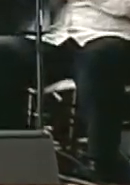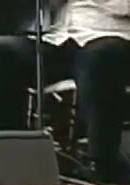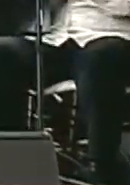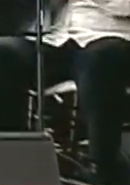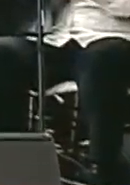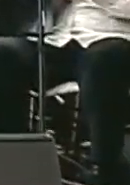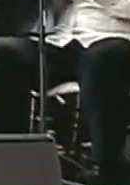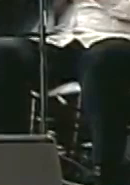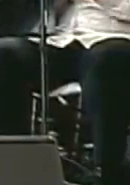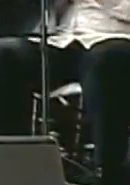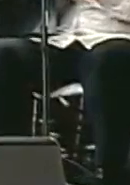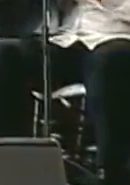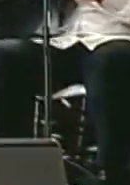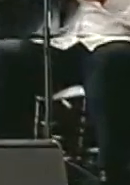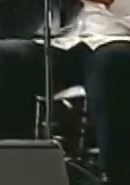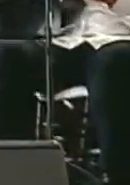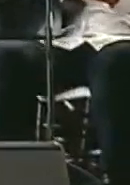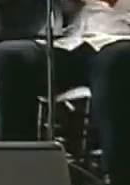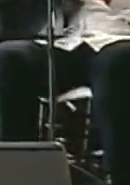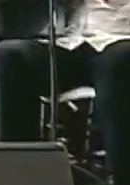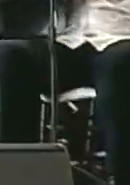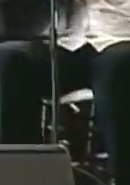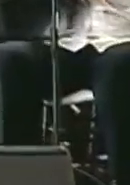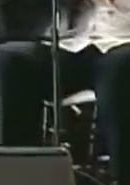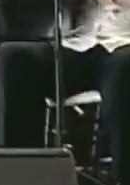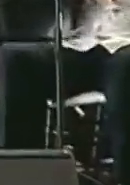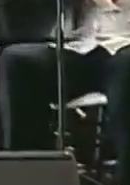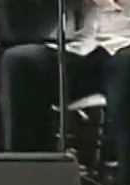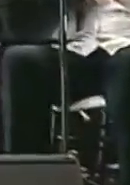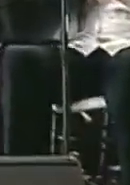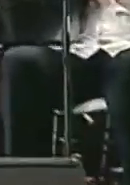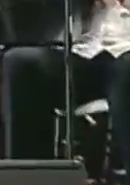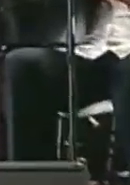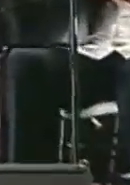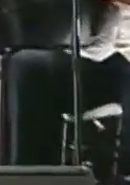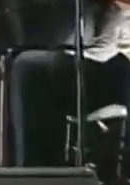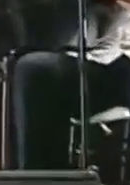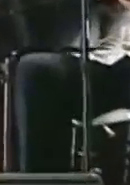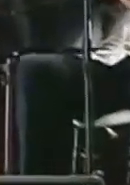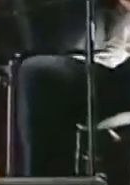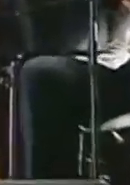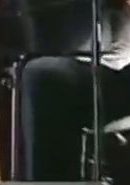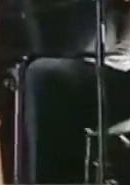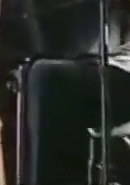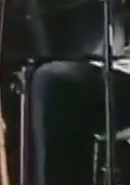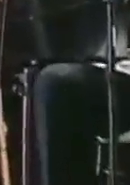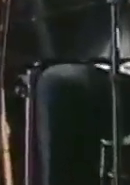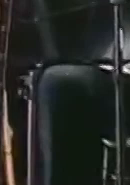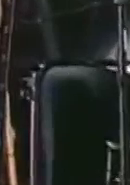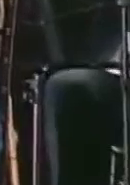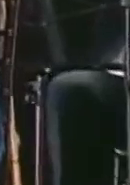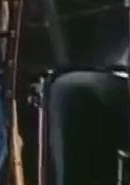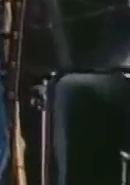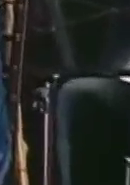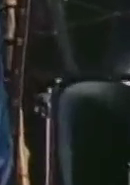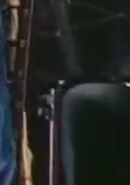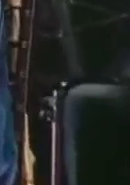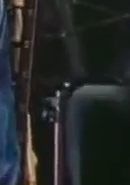y en la temprana herrería despierta el yunque canto porque habla en lengua